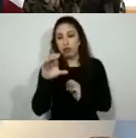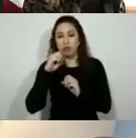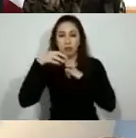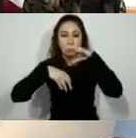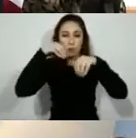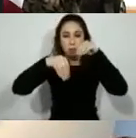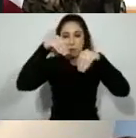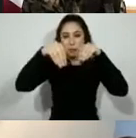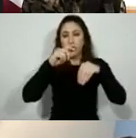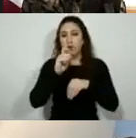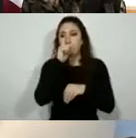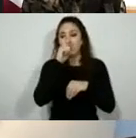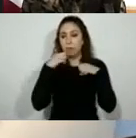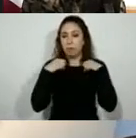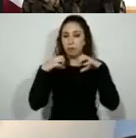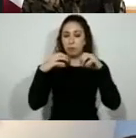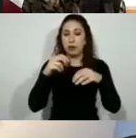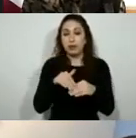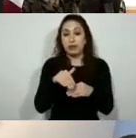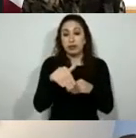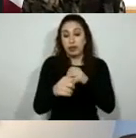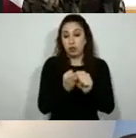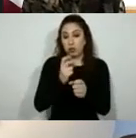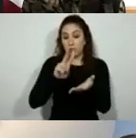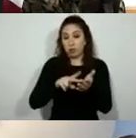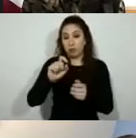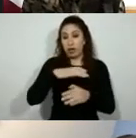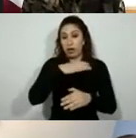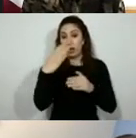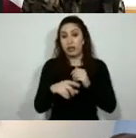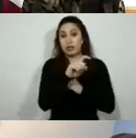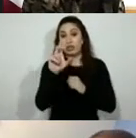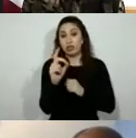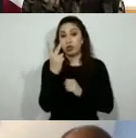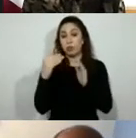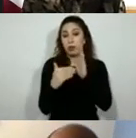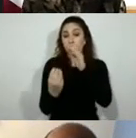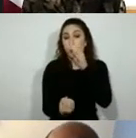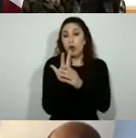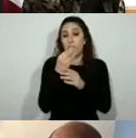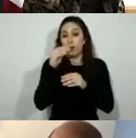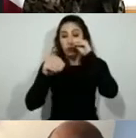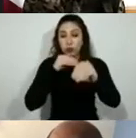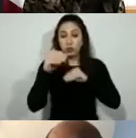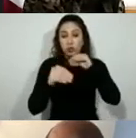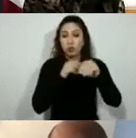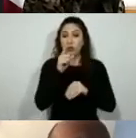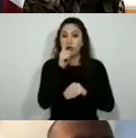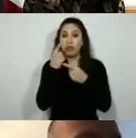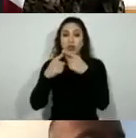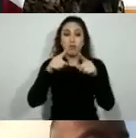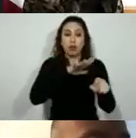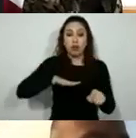de nuestra administración, proyectamos colocar 132,000 nuevas luminarias LED en todas las colonias de